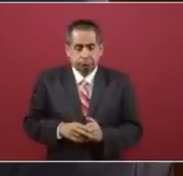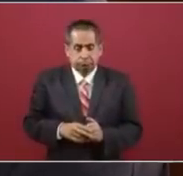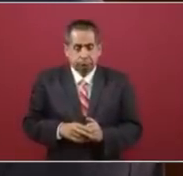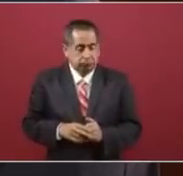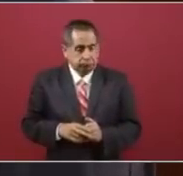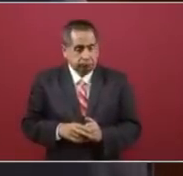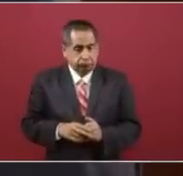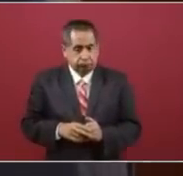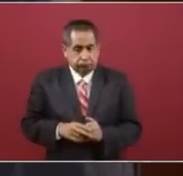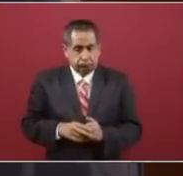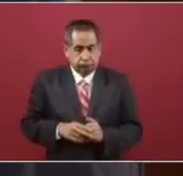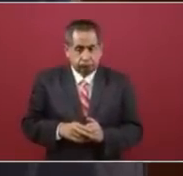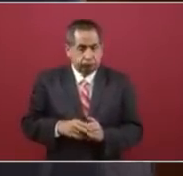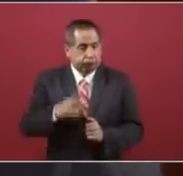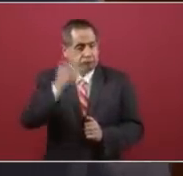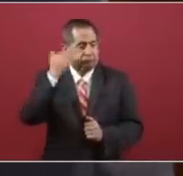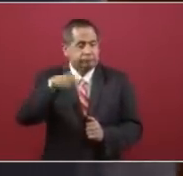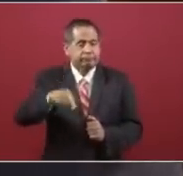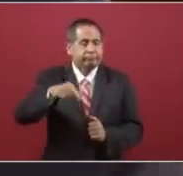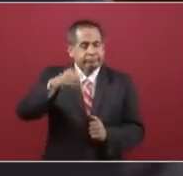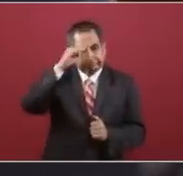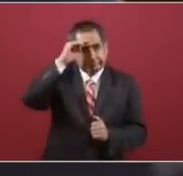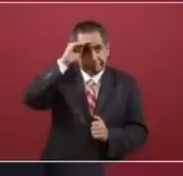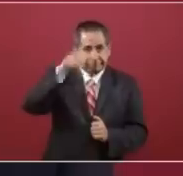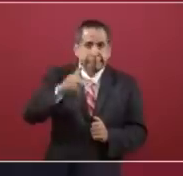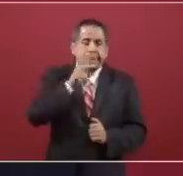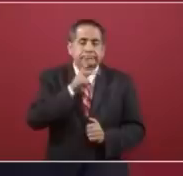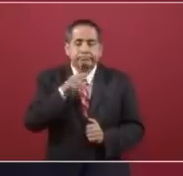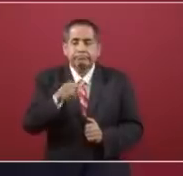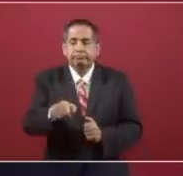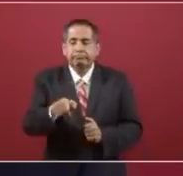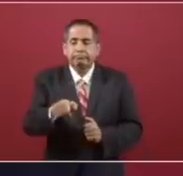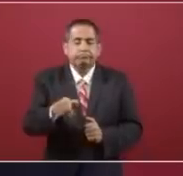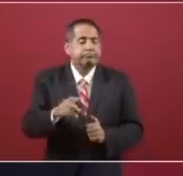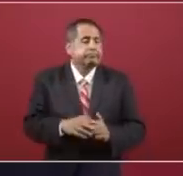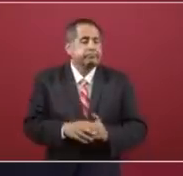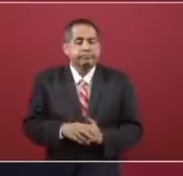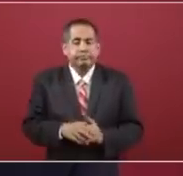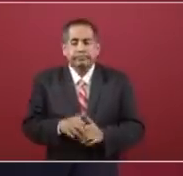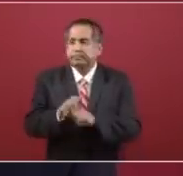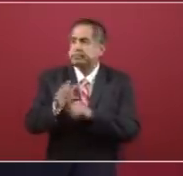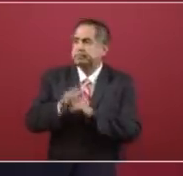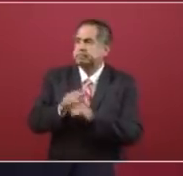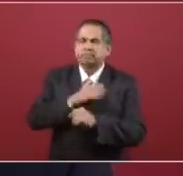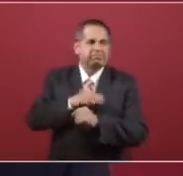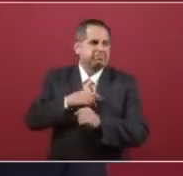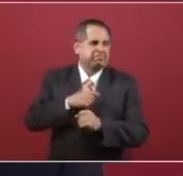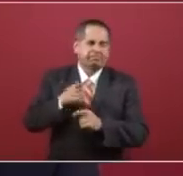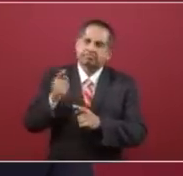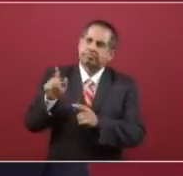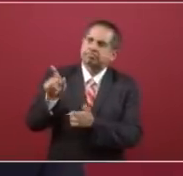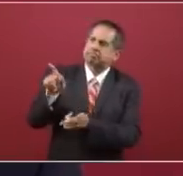ver a Pemex como un botín